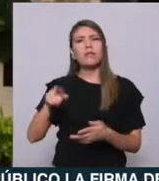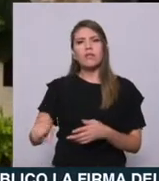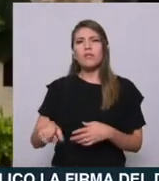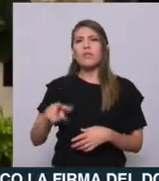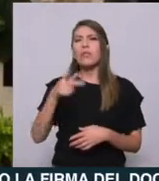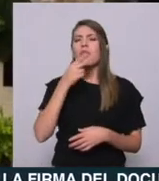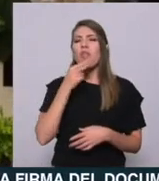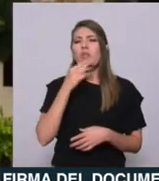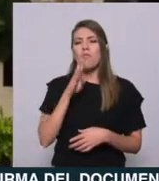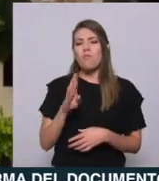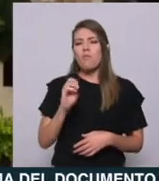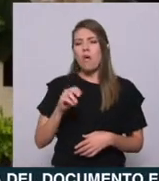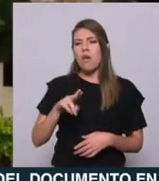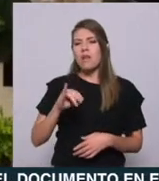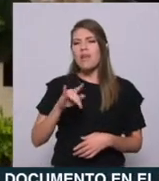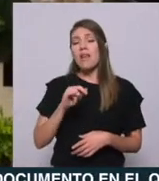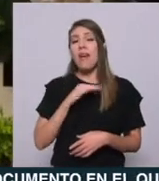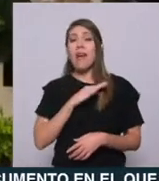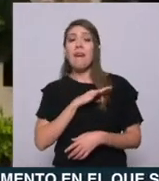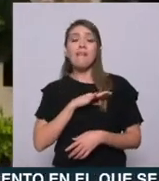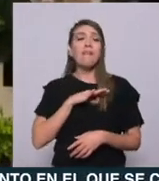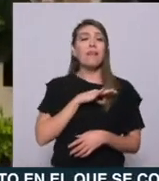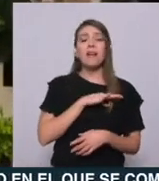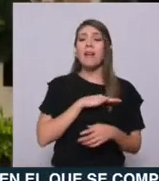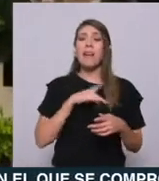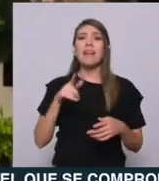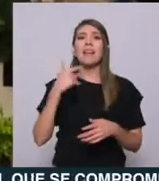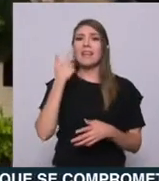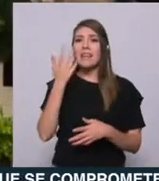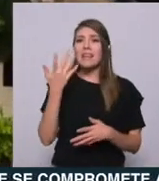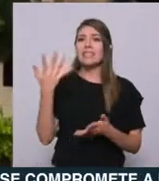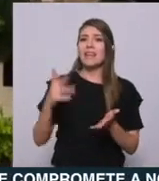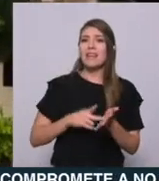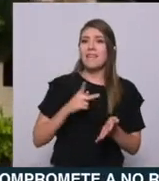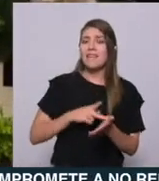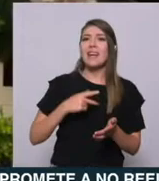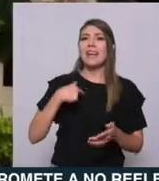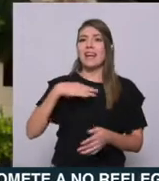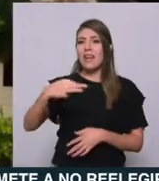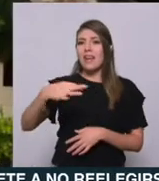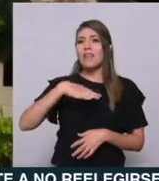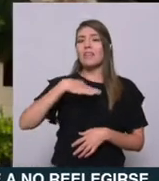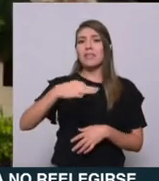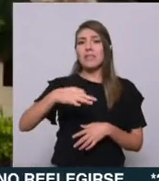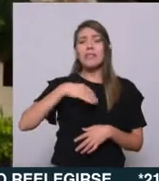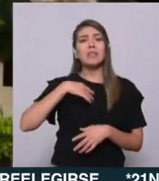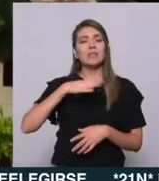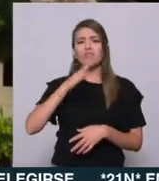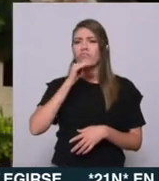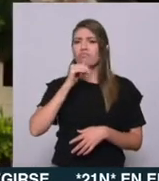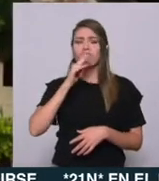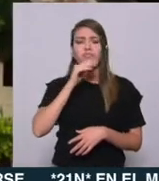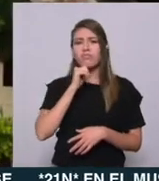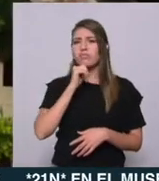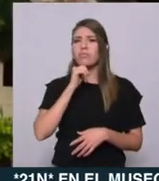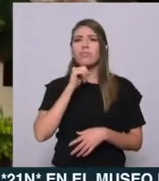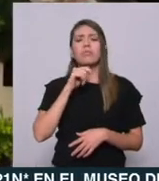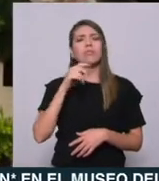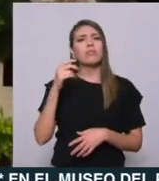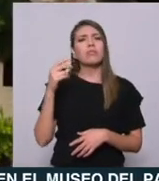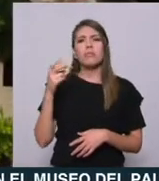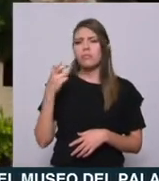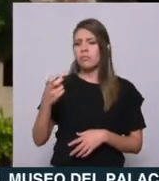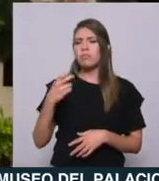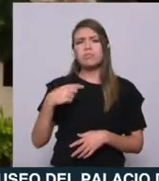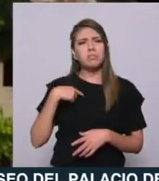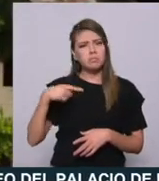boca a Bonilla, que lo ha intentado 5 veces cambiar la Constitución. Y estamos seguros porque la